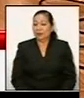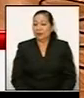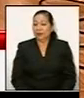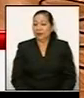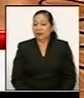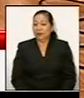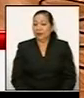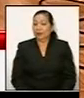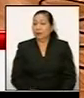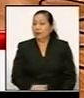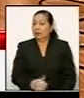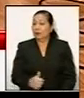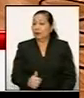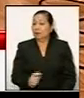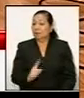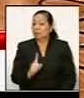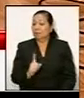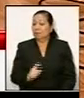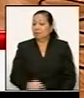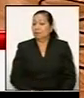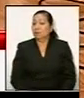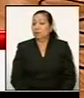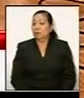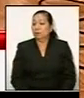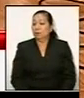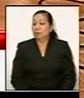algo mucho con esta pregunta